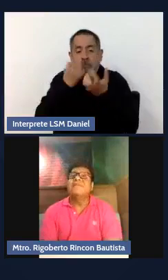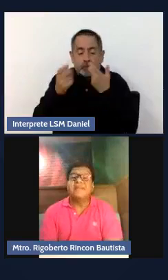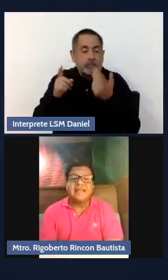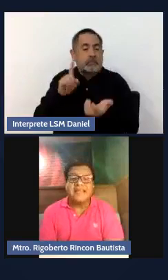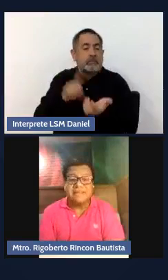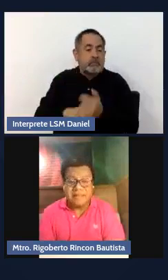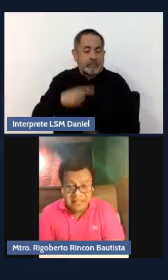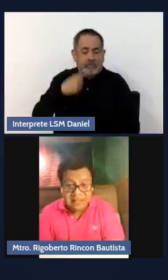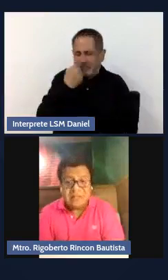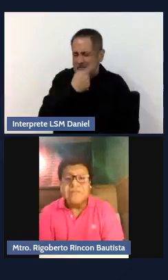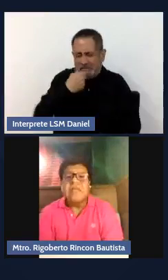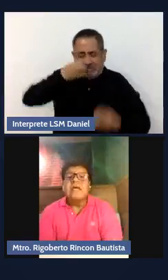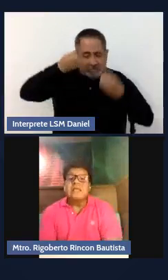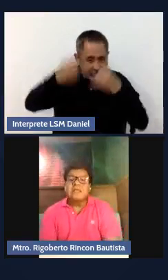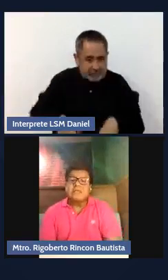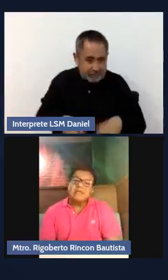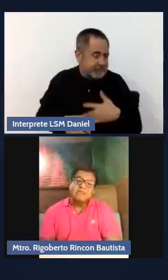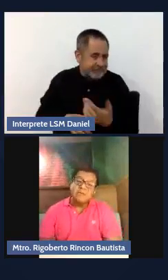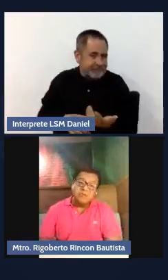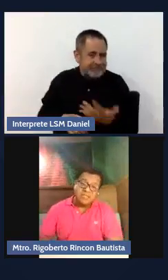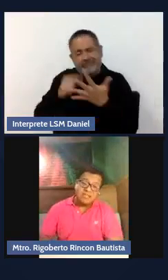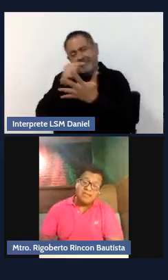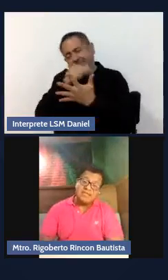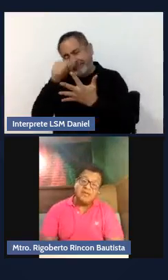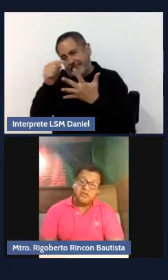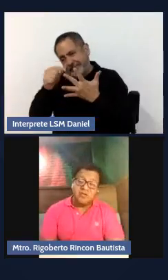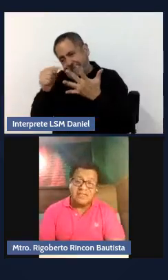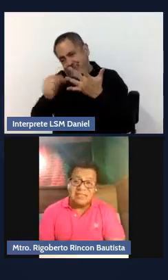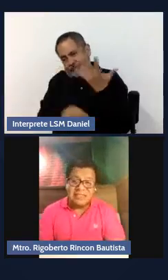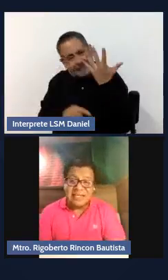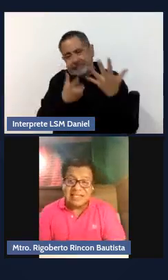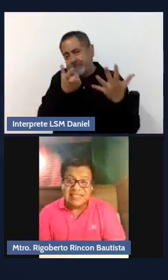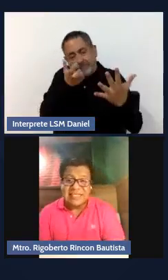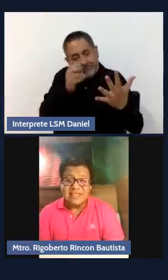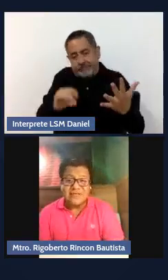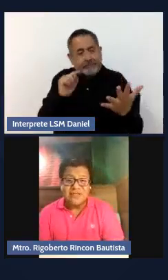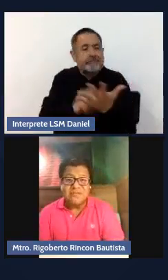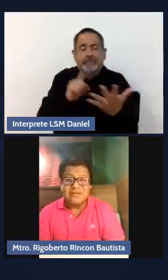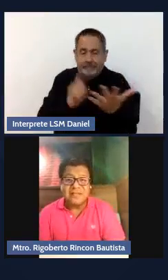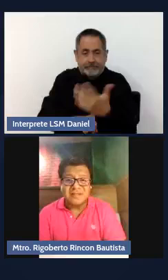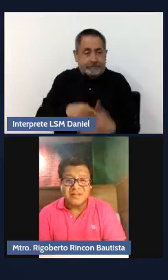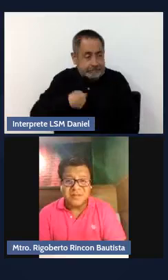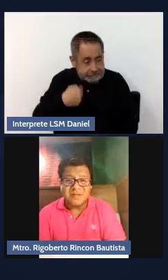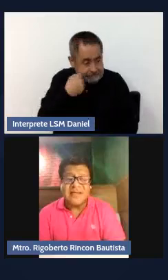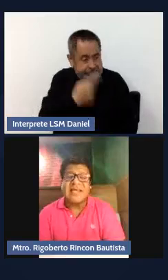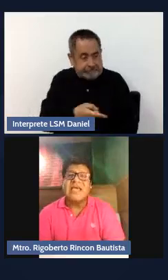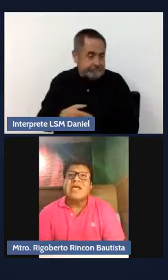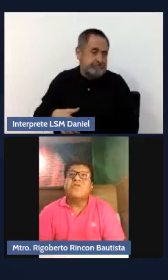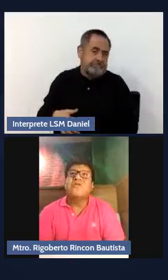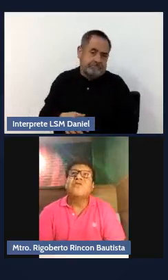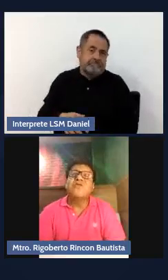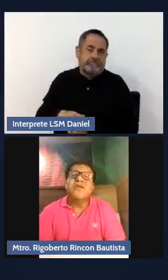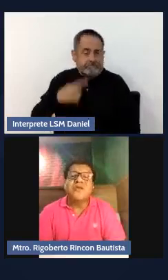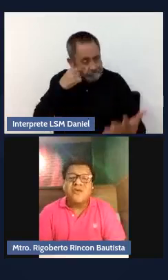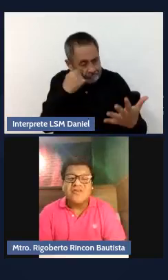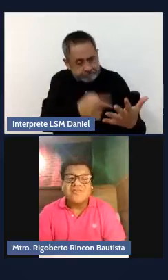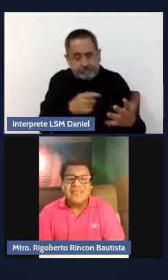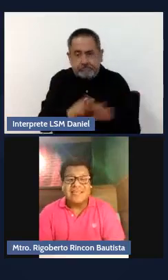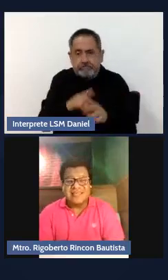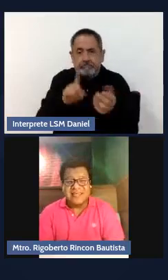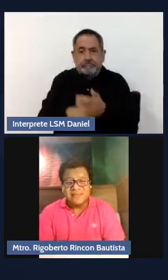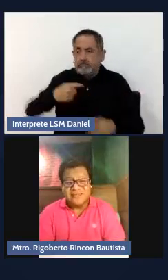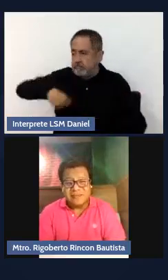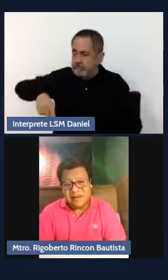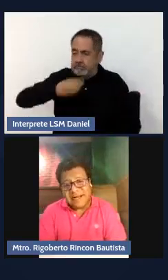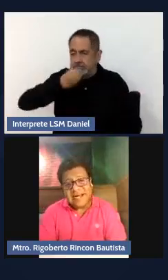apetito y muchas más, ¿no? Todas estas características son muy importantes observar, todo el coste que tenemos que